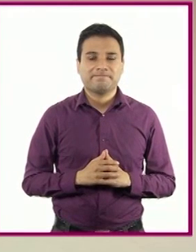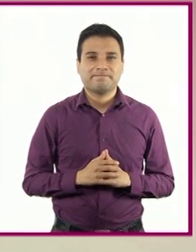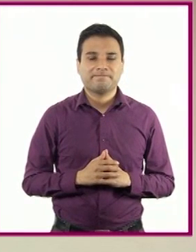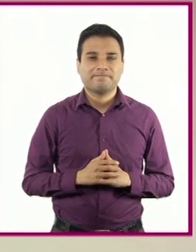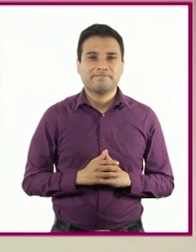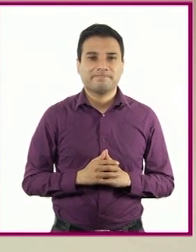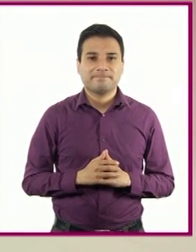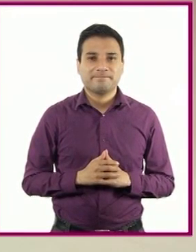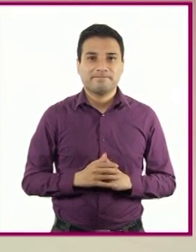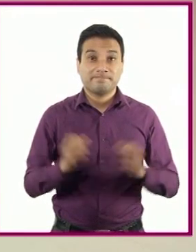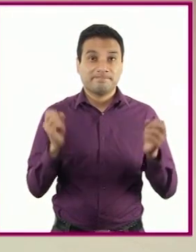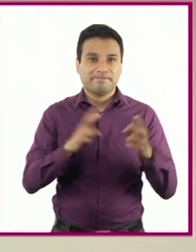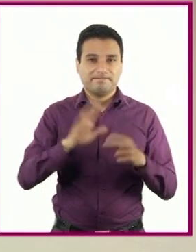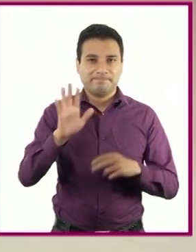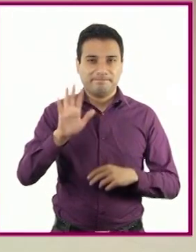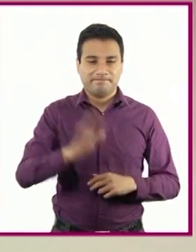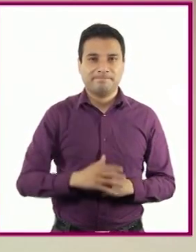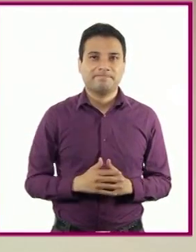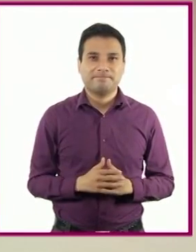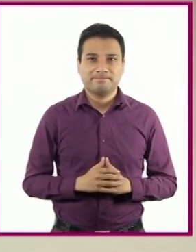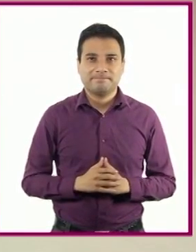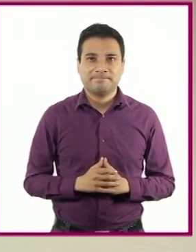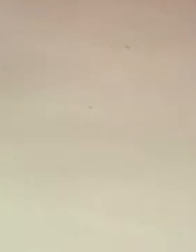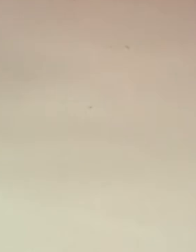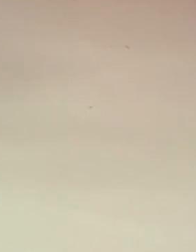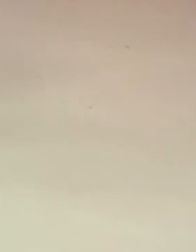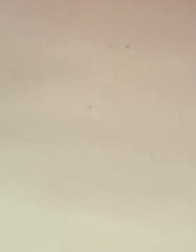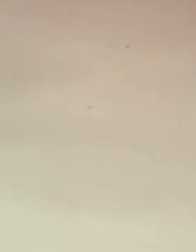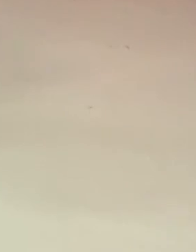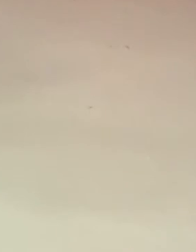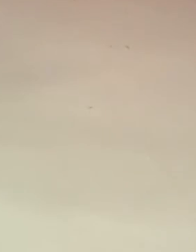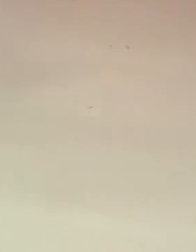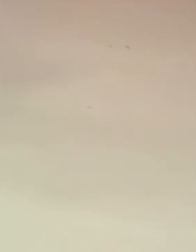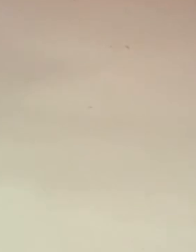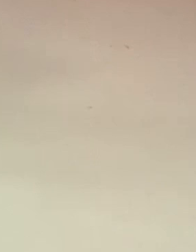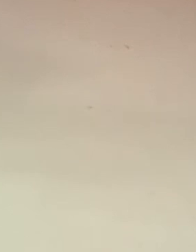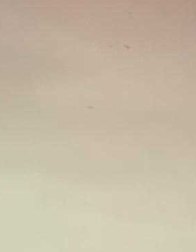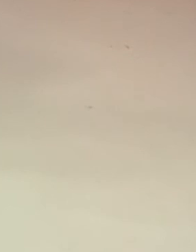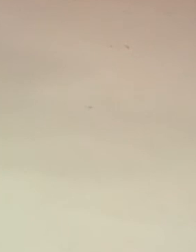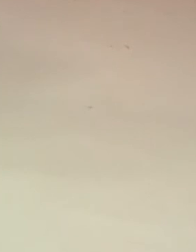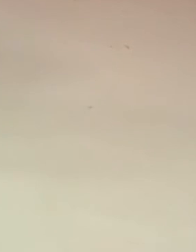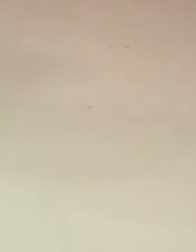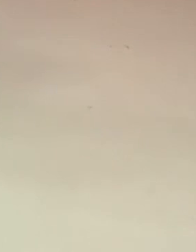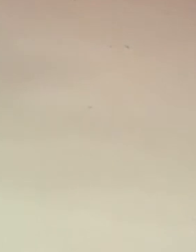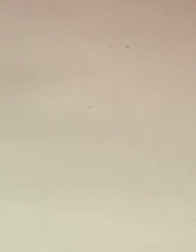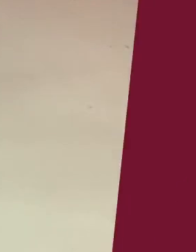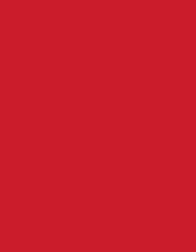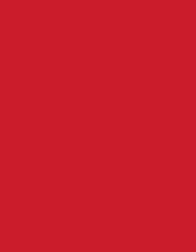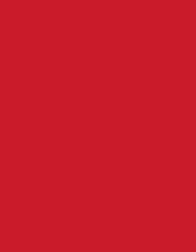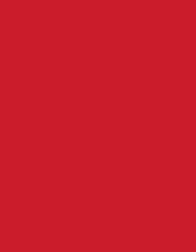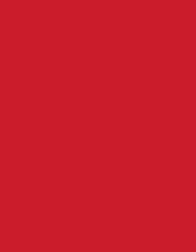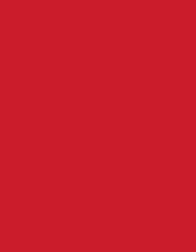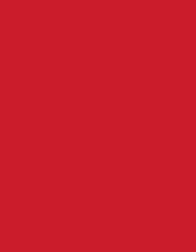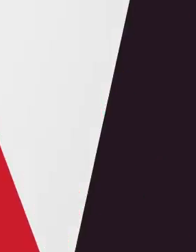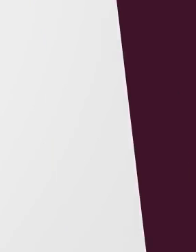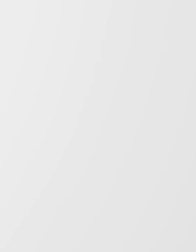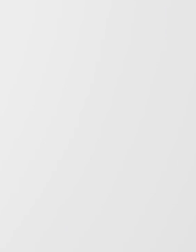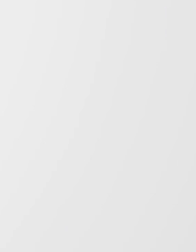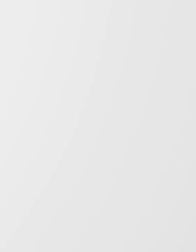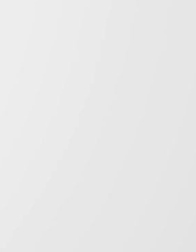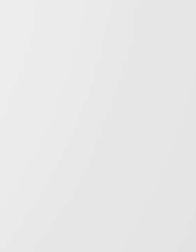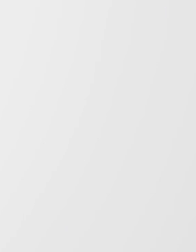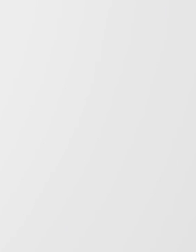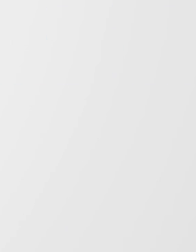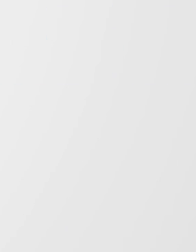científico. Hasta la próxima. Qué interesante nuestro experimento. Sí, generó ¿verdad? toda la reacción.